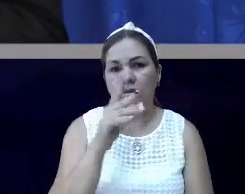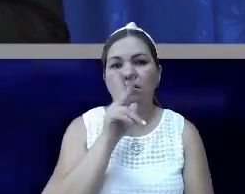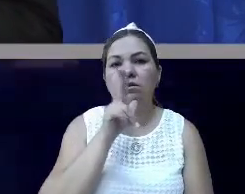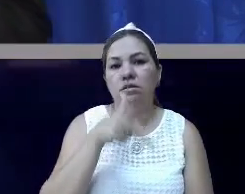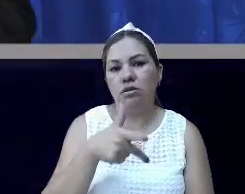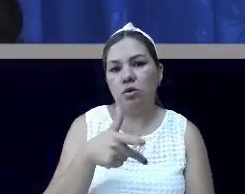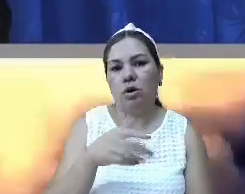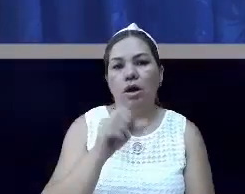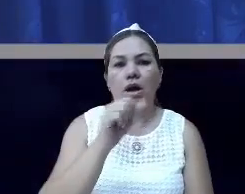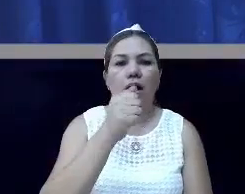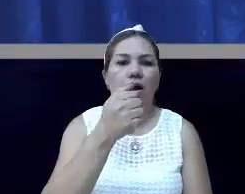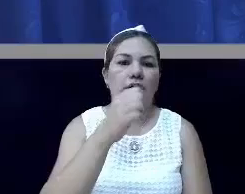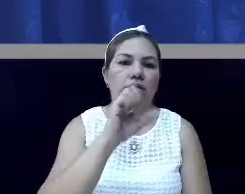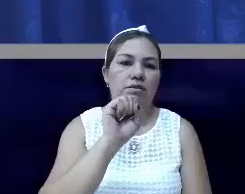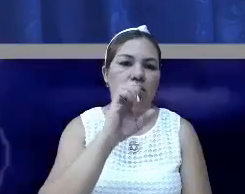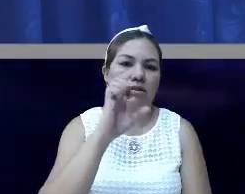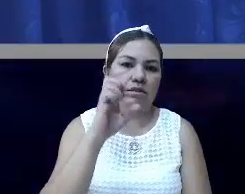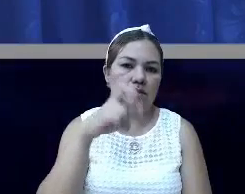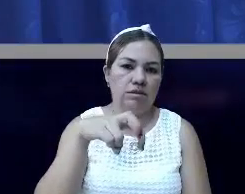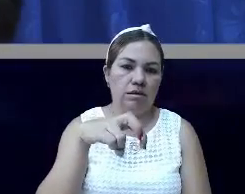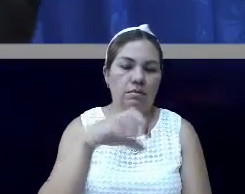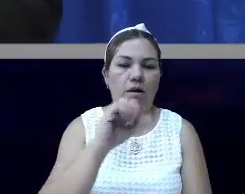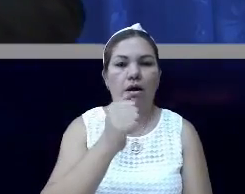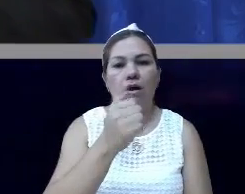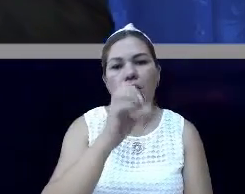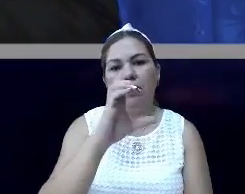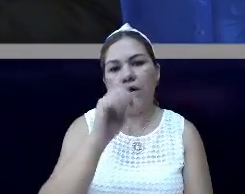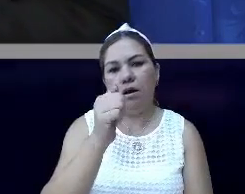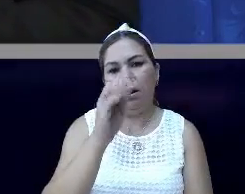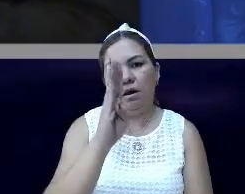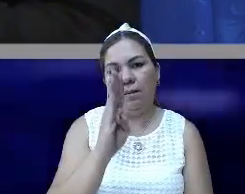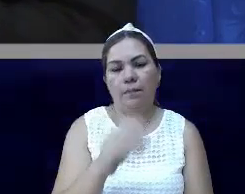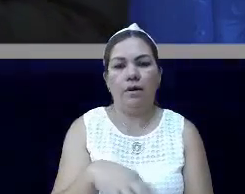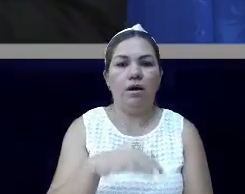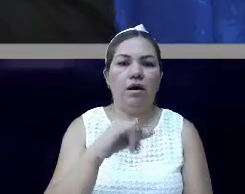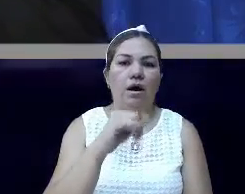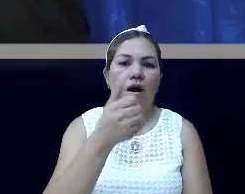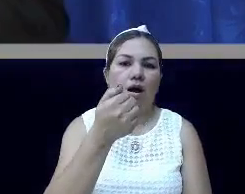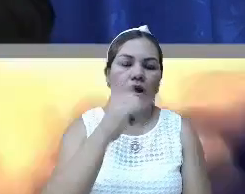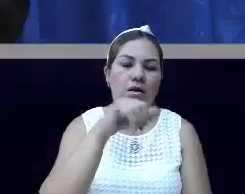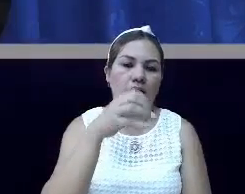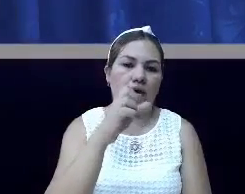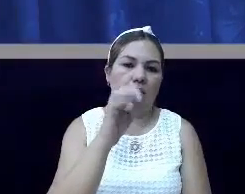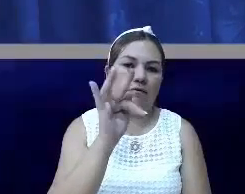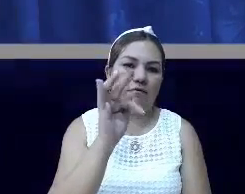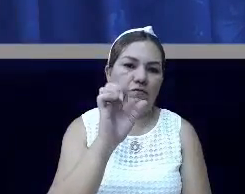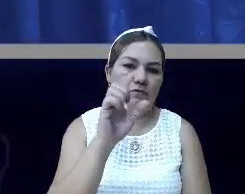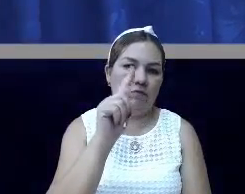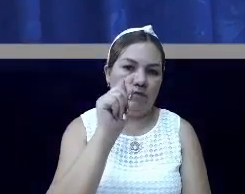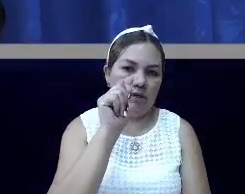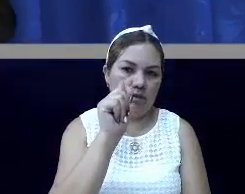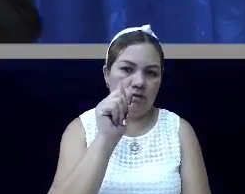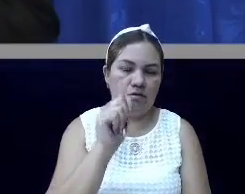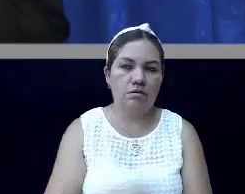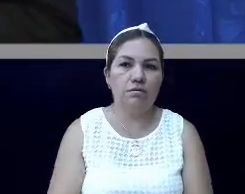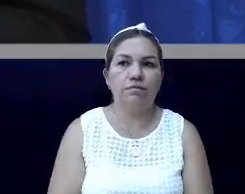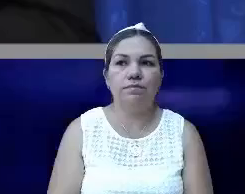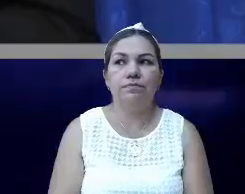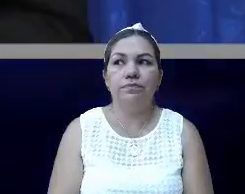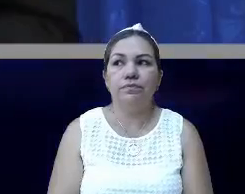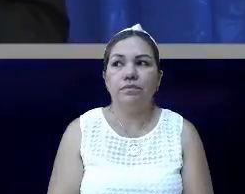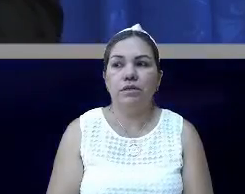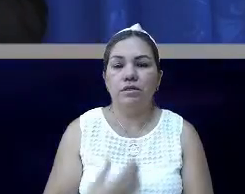a Cam y a Jafet. Y se corrompió la tierra delante de Dios, y estaba la